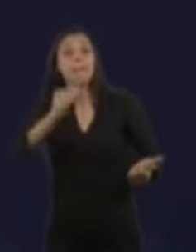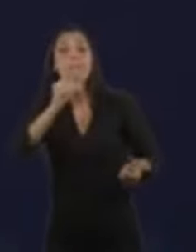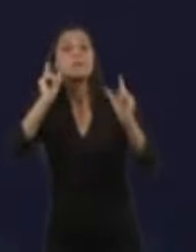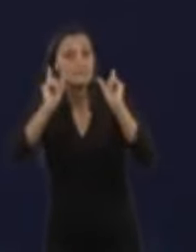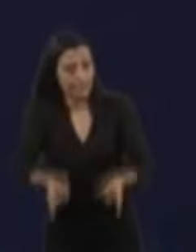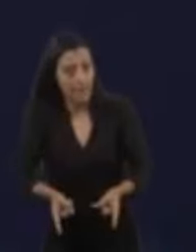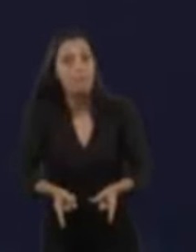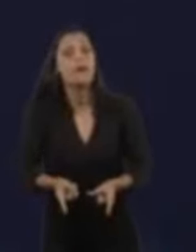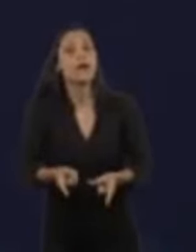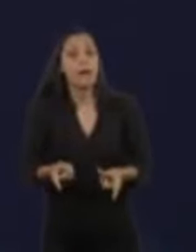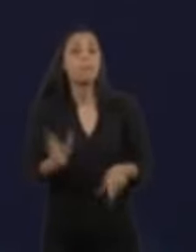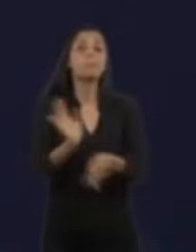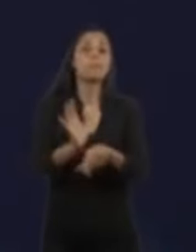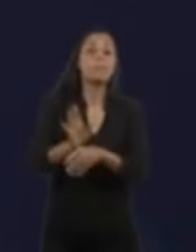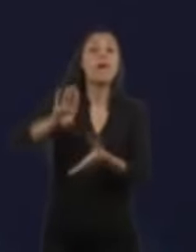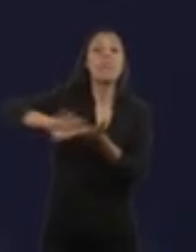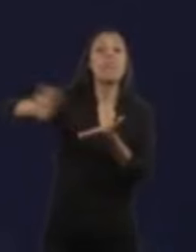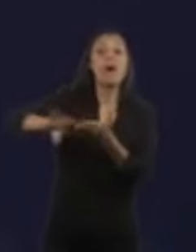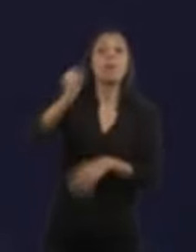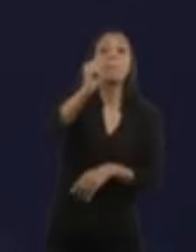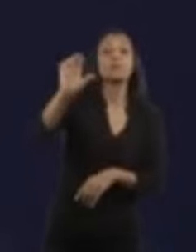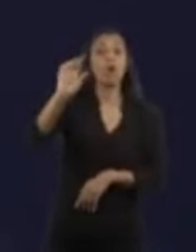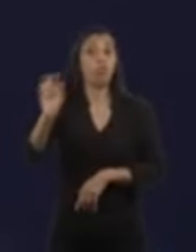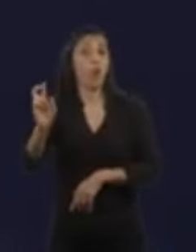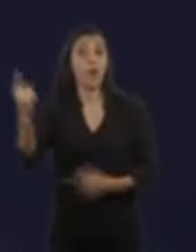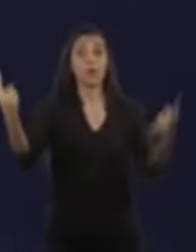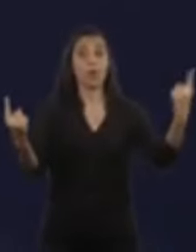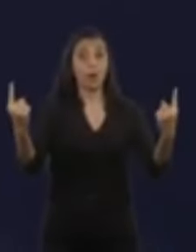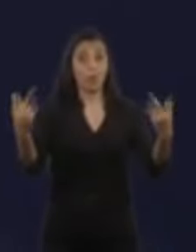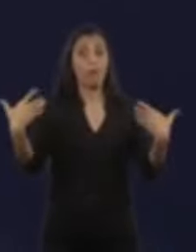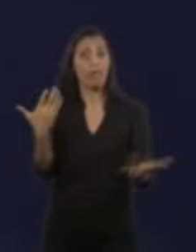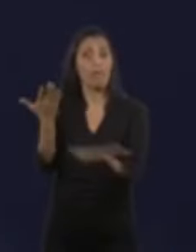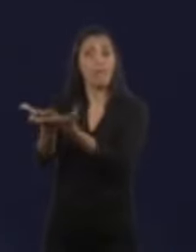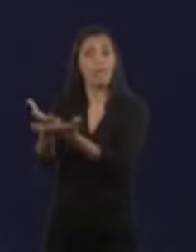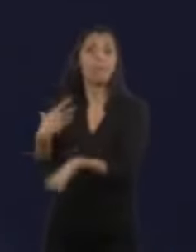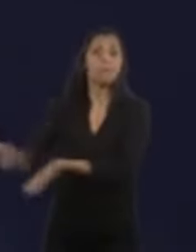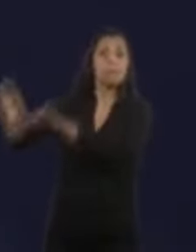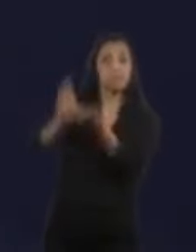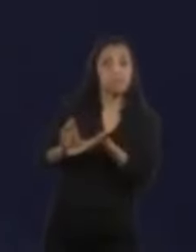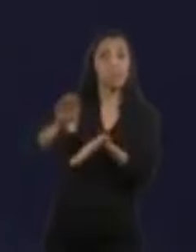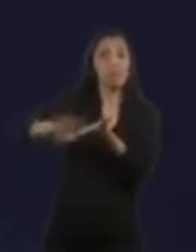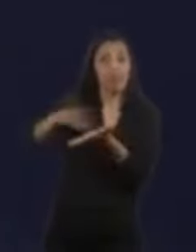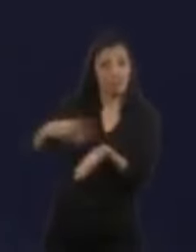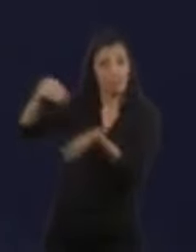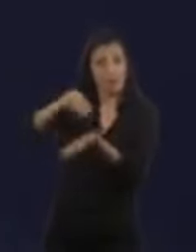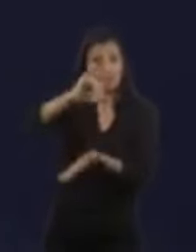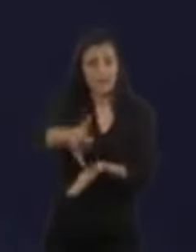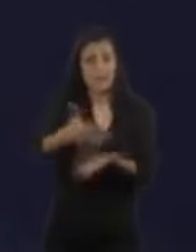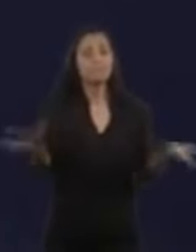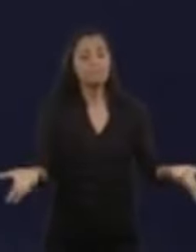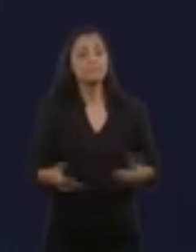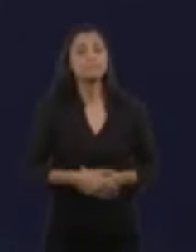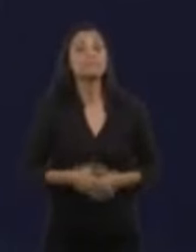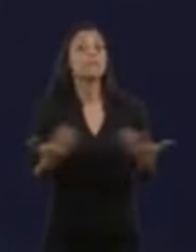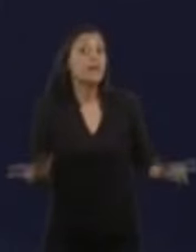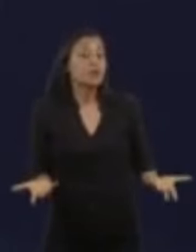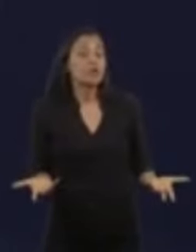en deuda en pesos como en dólares Así que no hay absolutamente ningún cambio aparte porque eh